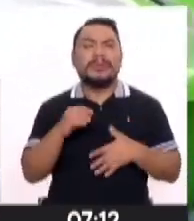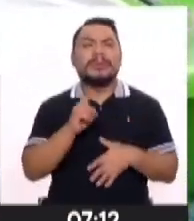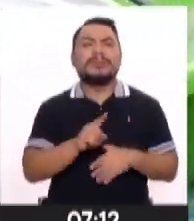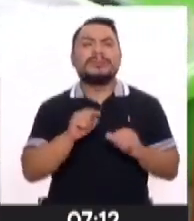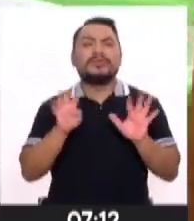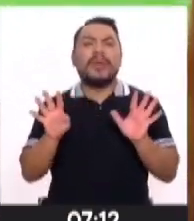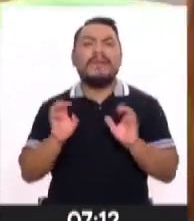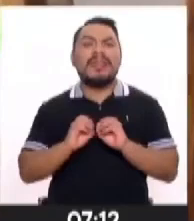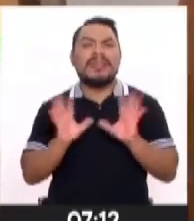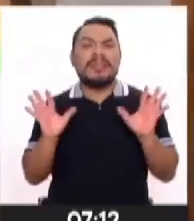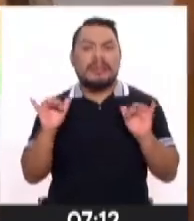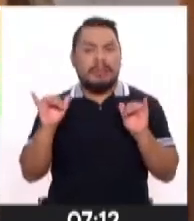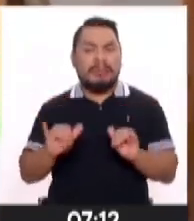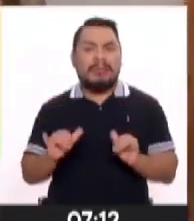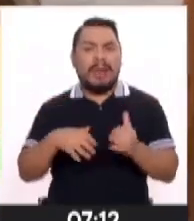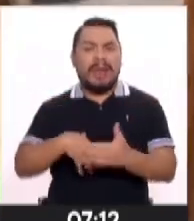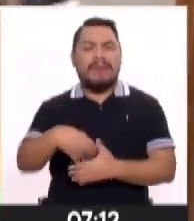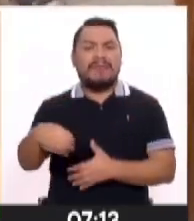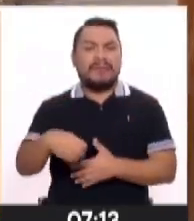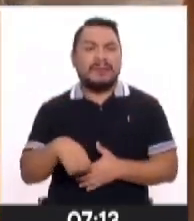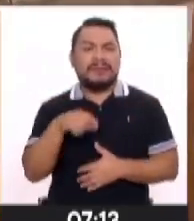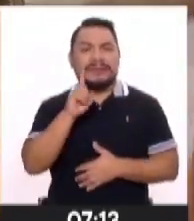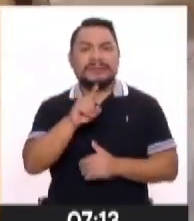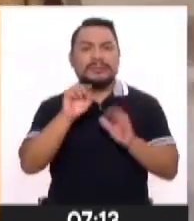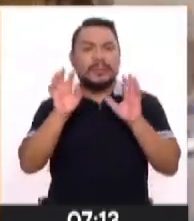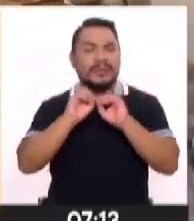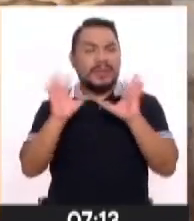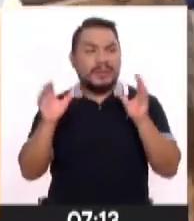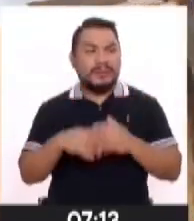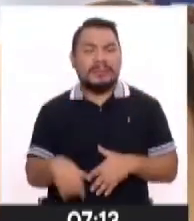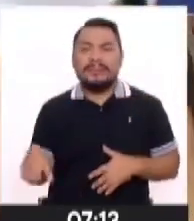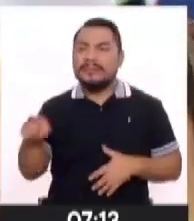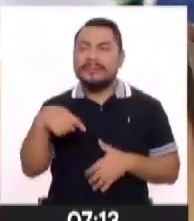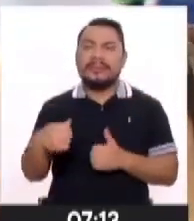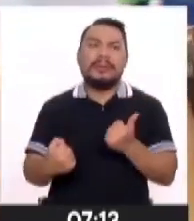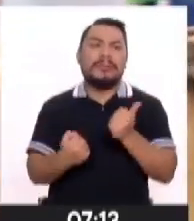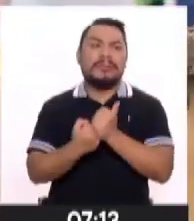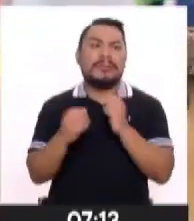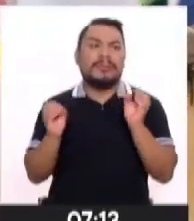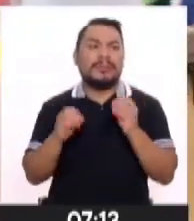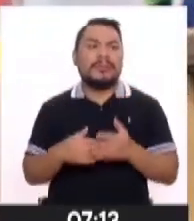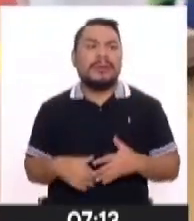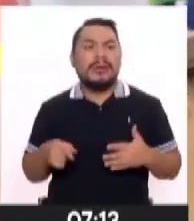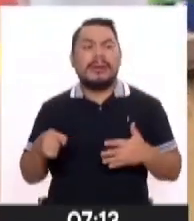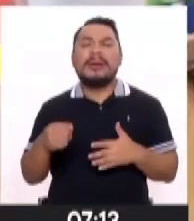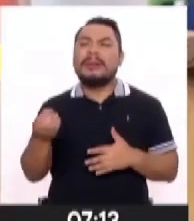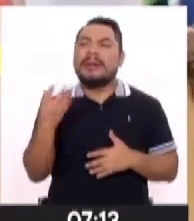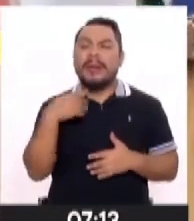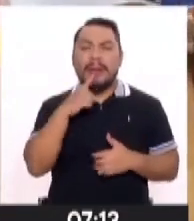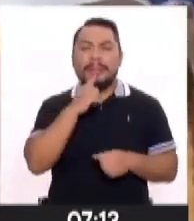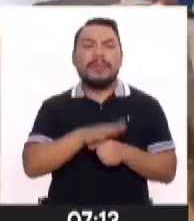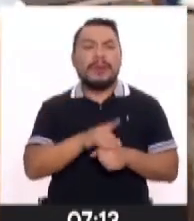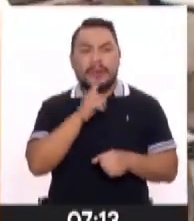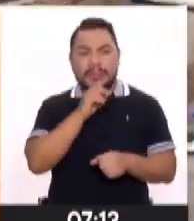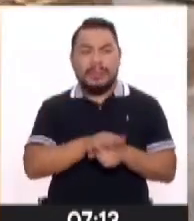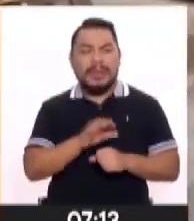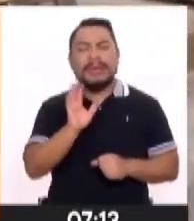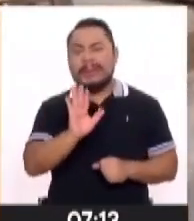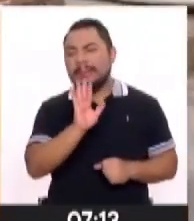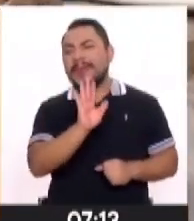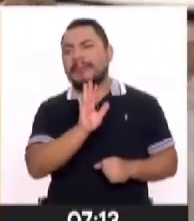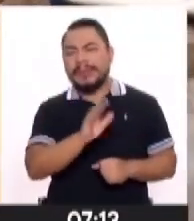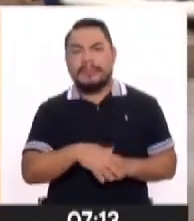días tenemos acá. ¿Y cómo? No es posible que ellos no nos apoyen, solo nos brinden palabras y palabras que